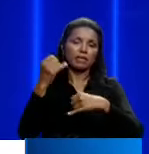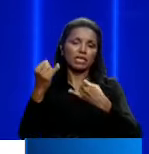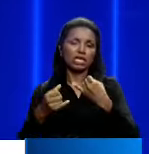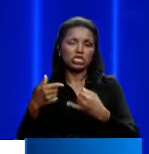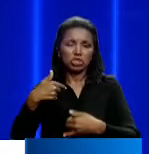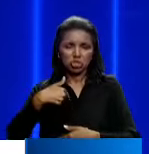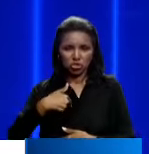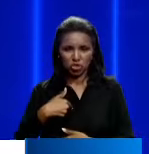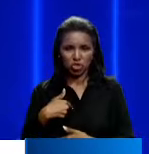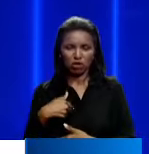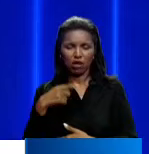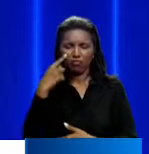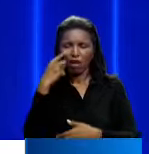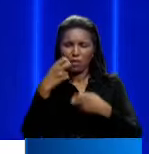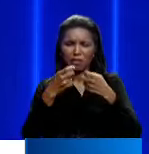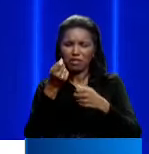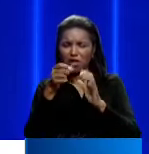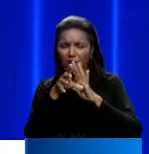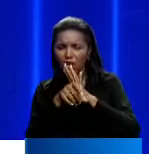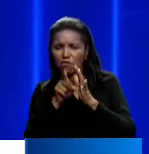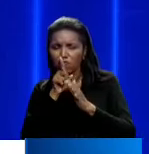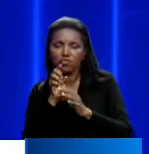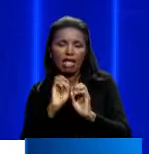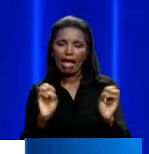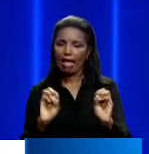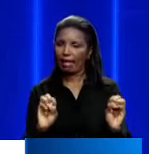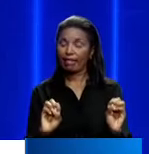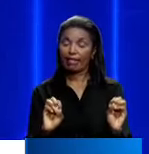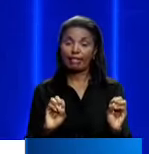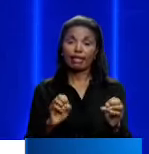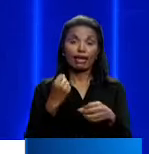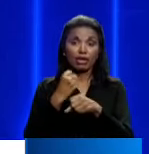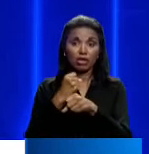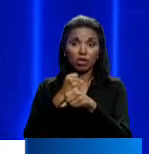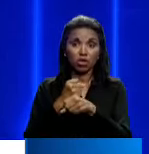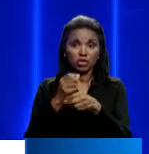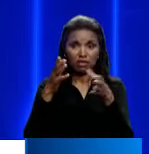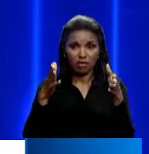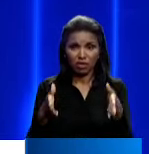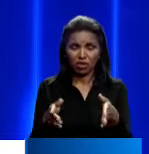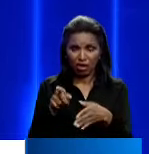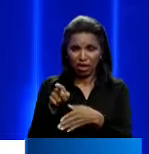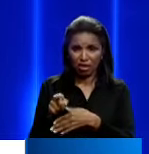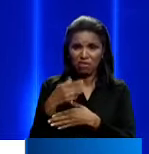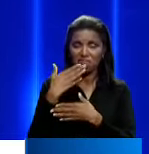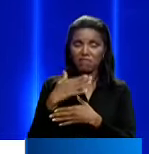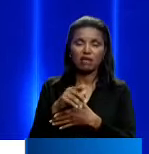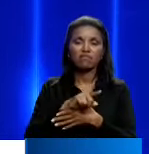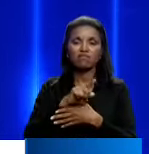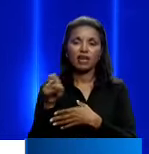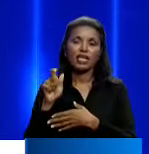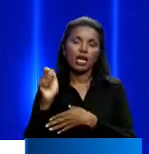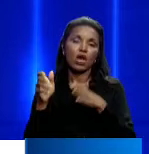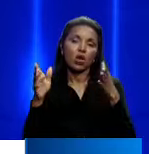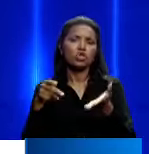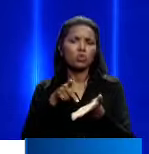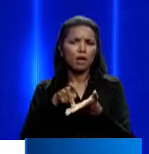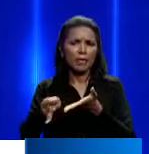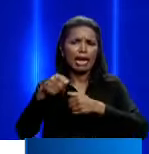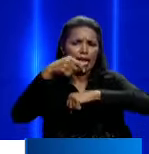atacar frontalmente la corrupción. Vamos a lograr que los funcionarios públicos sean juzgados sin fueros ni privilegios. Vamos a pagar a